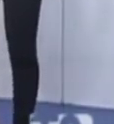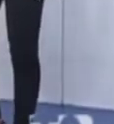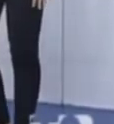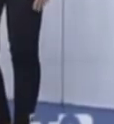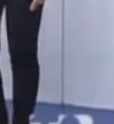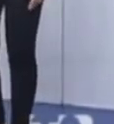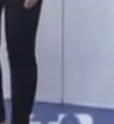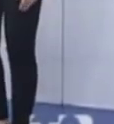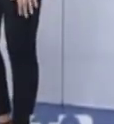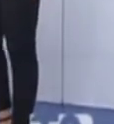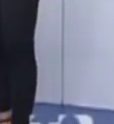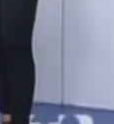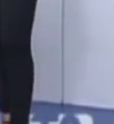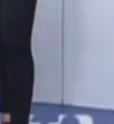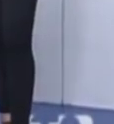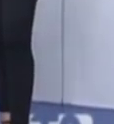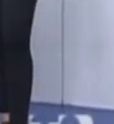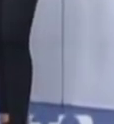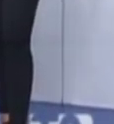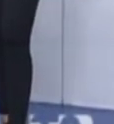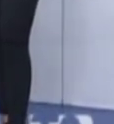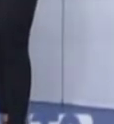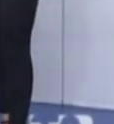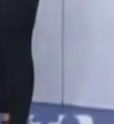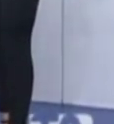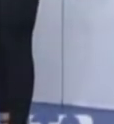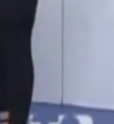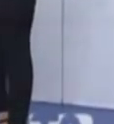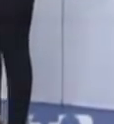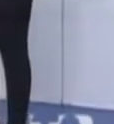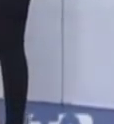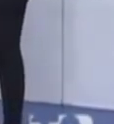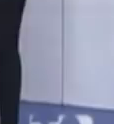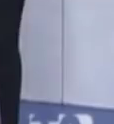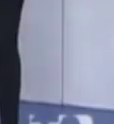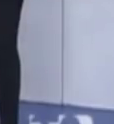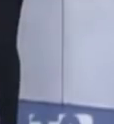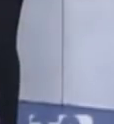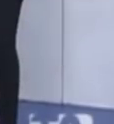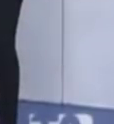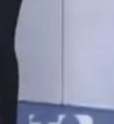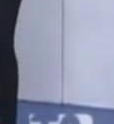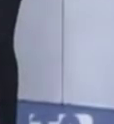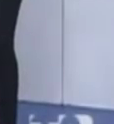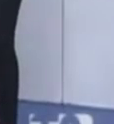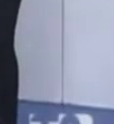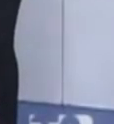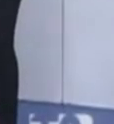yo puedo engordar comiendo las guaguitas, no hay ningún problema. Yo también puedo engordar. Amigos, les agradecemos